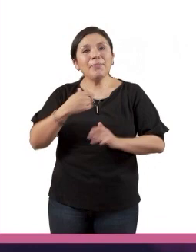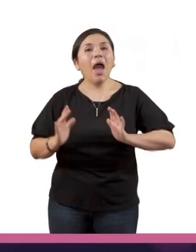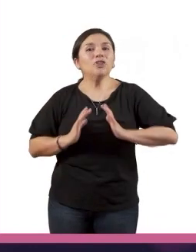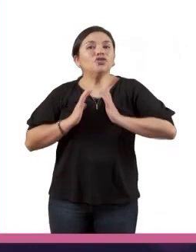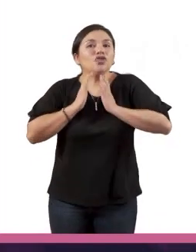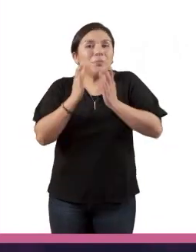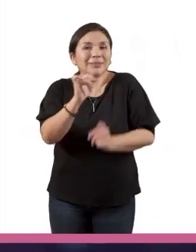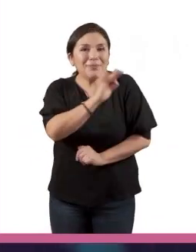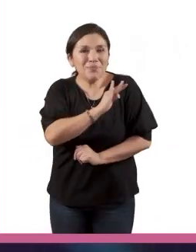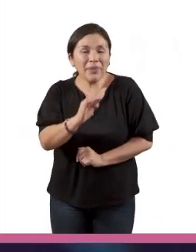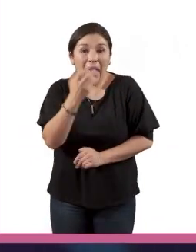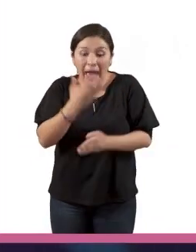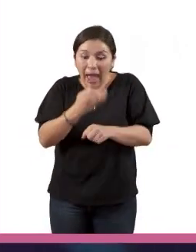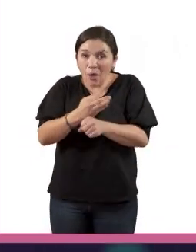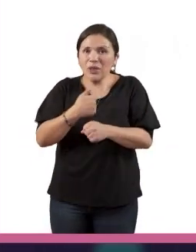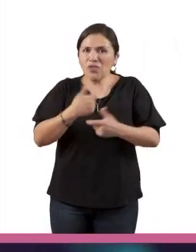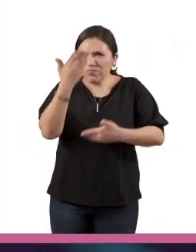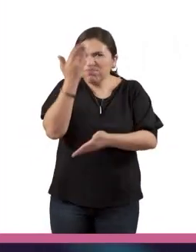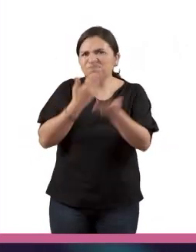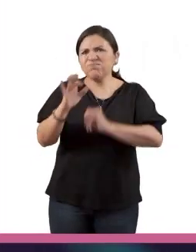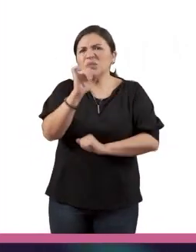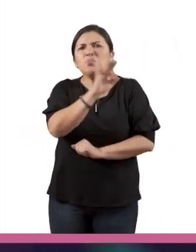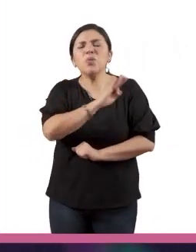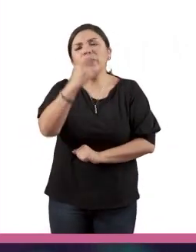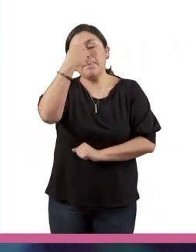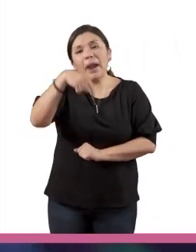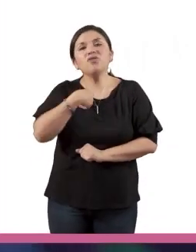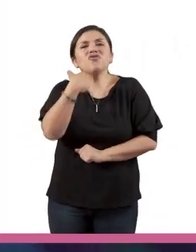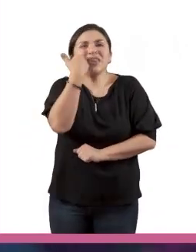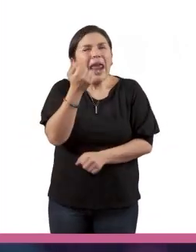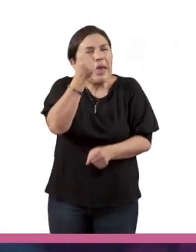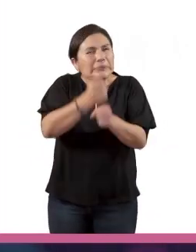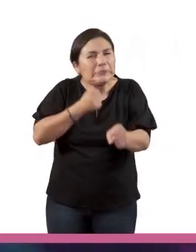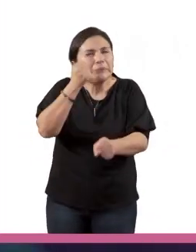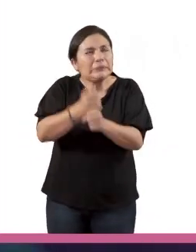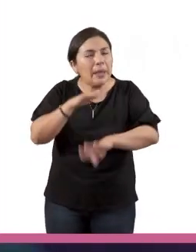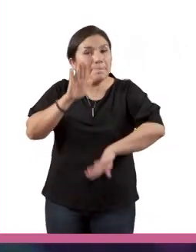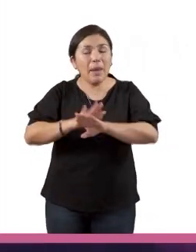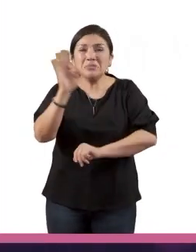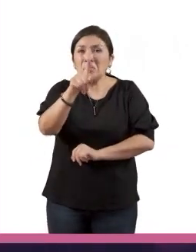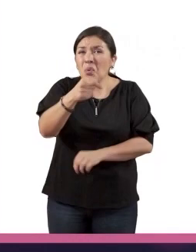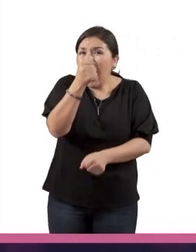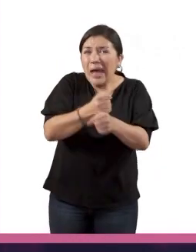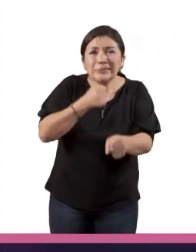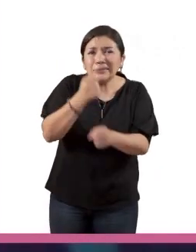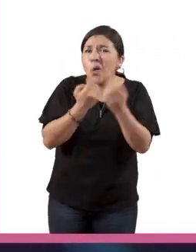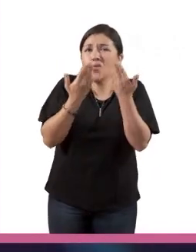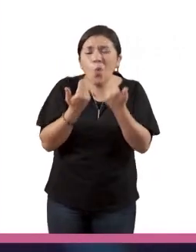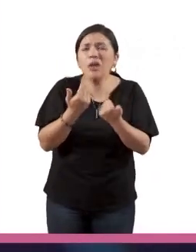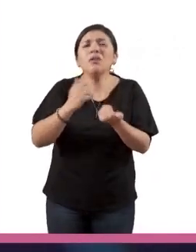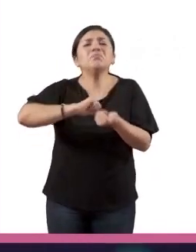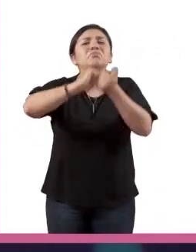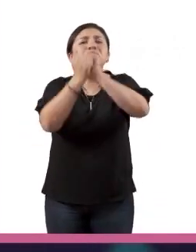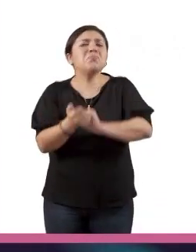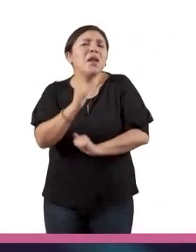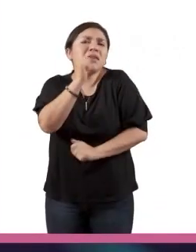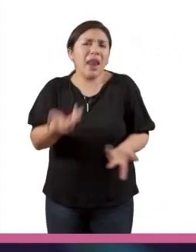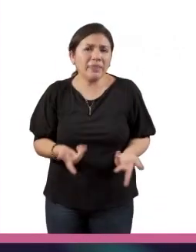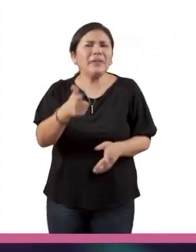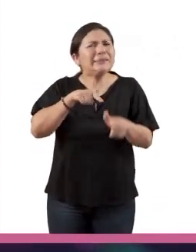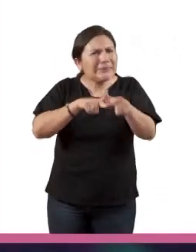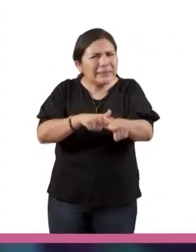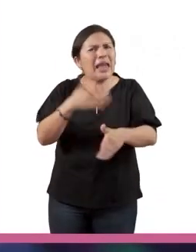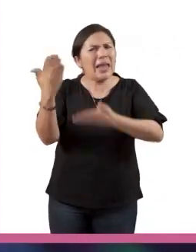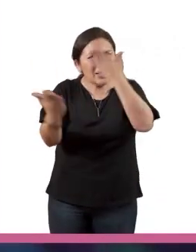que me la estoy rifando en intentarlo. Si nunca lo intentas, nunca vas a llegar a ningún lado.